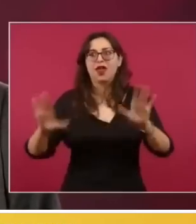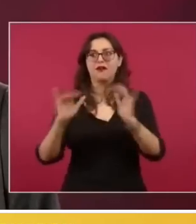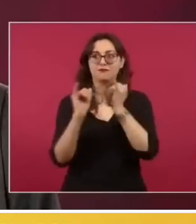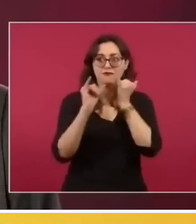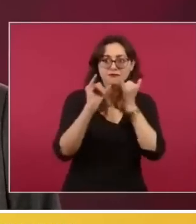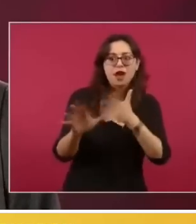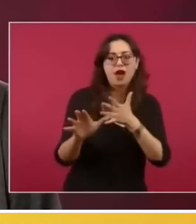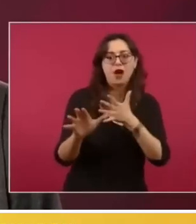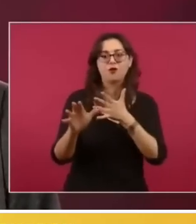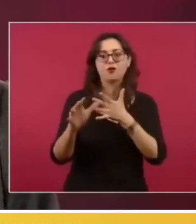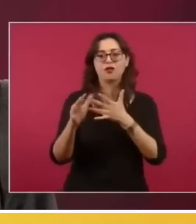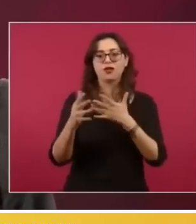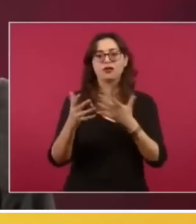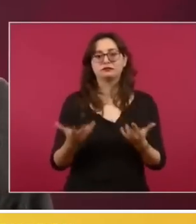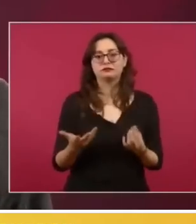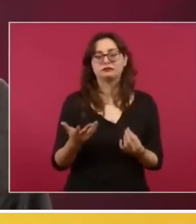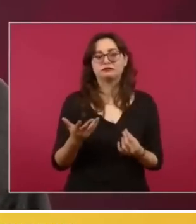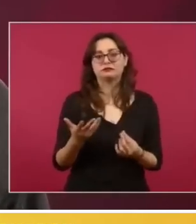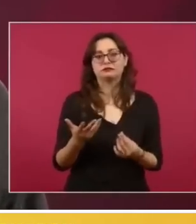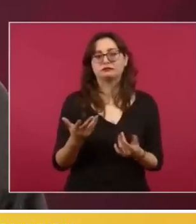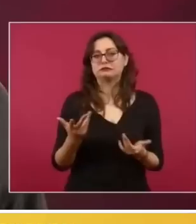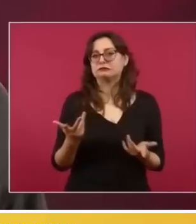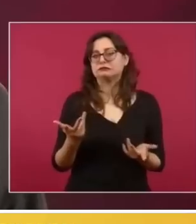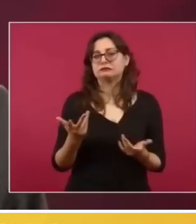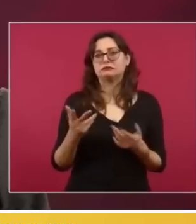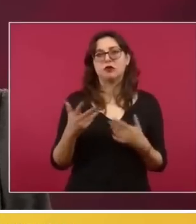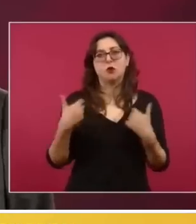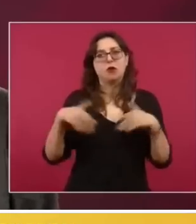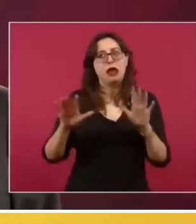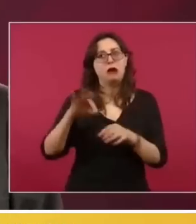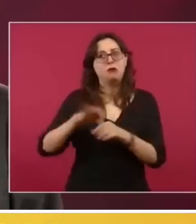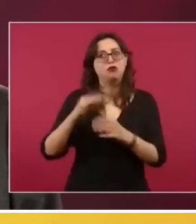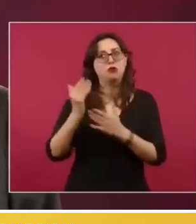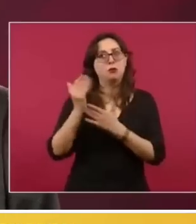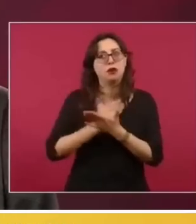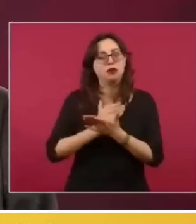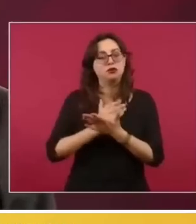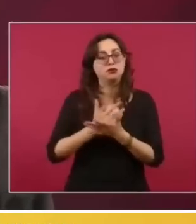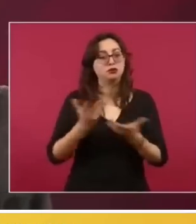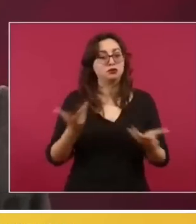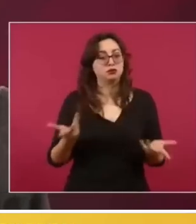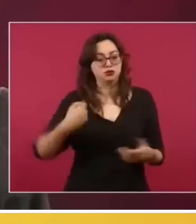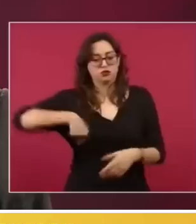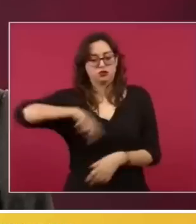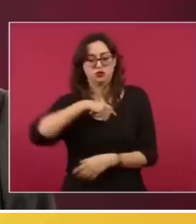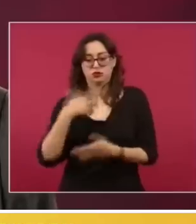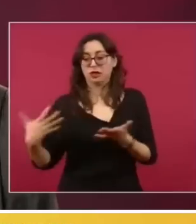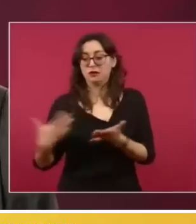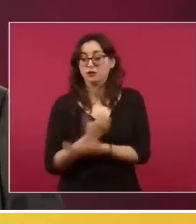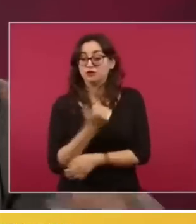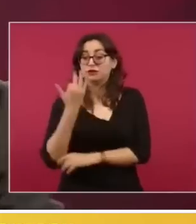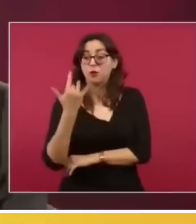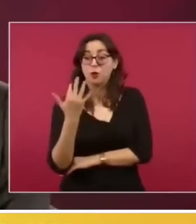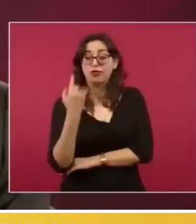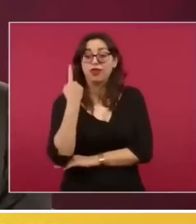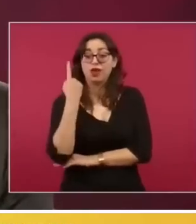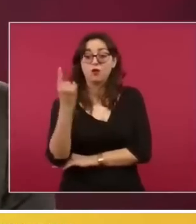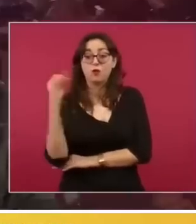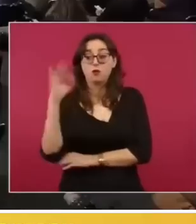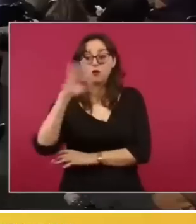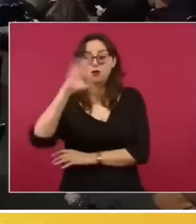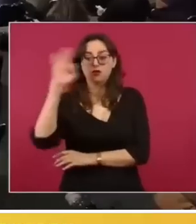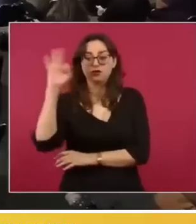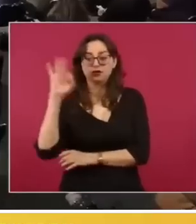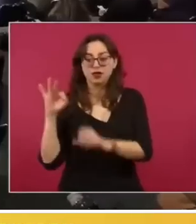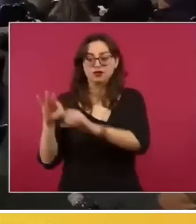No con el 51%, 52%. 30 millones de votos, 31 millones de votos. Porque se